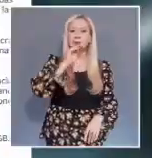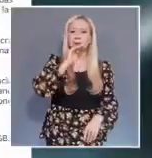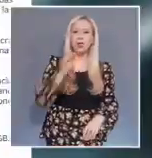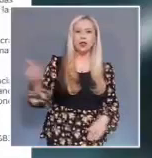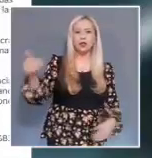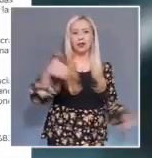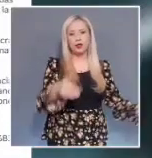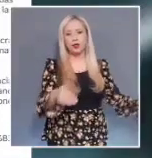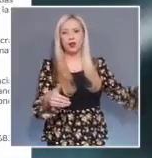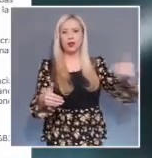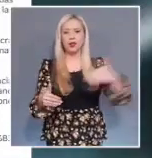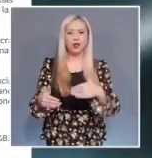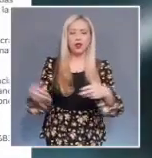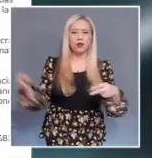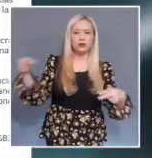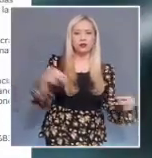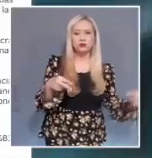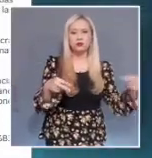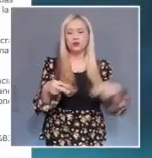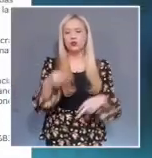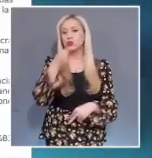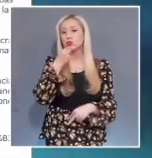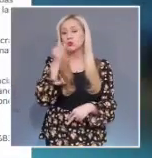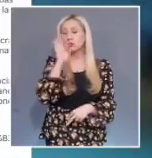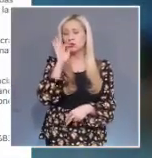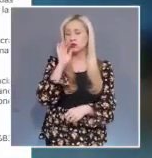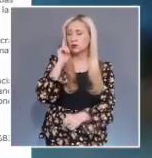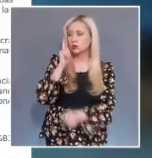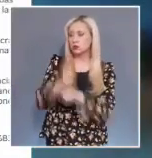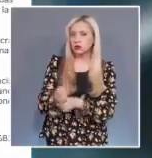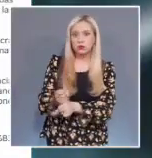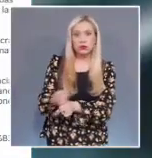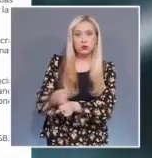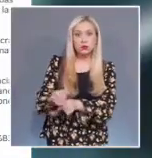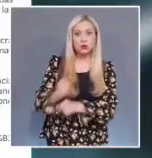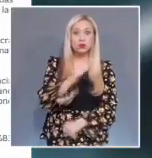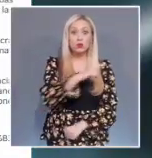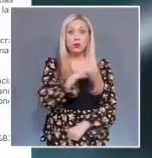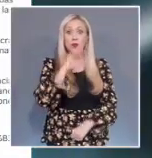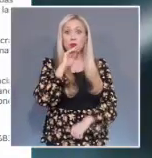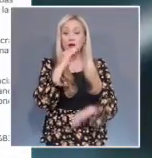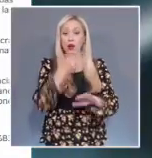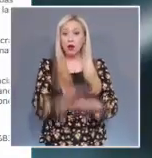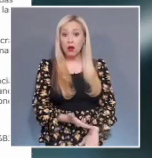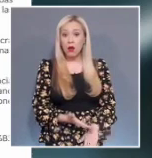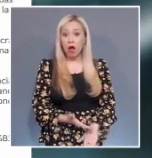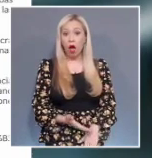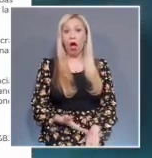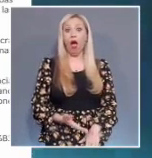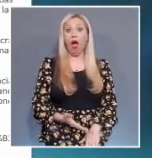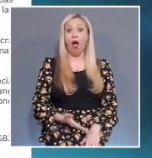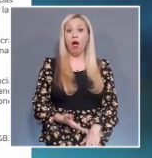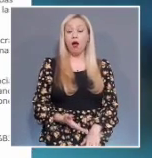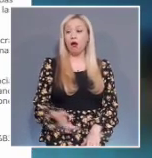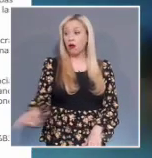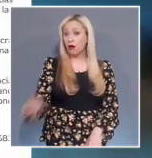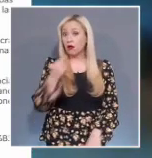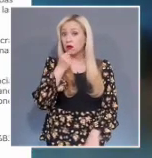verificar si los infantes son víctimas de maltrato, así como descartar si en las declaraciones de los menores